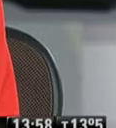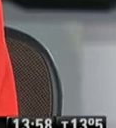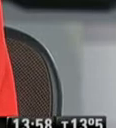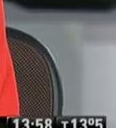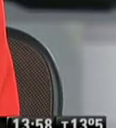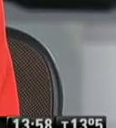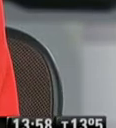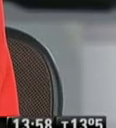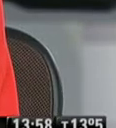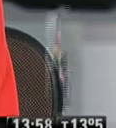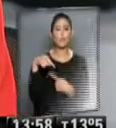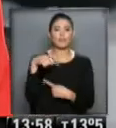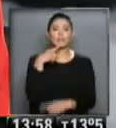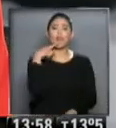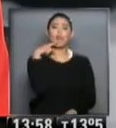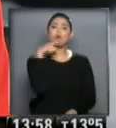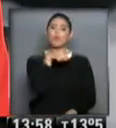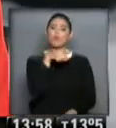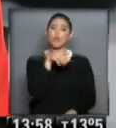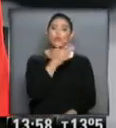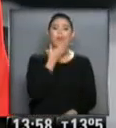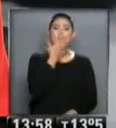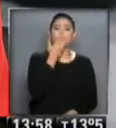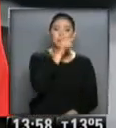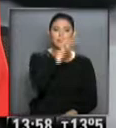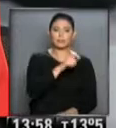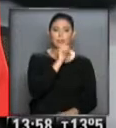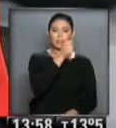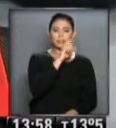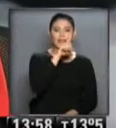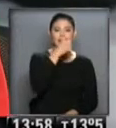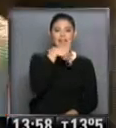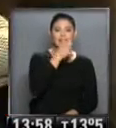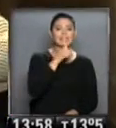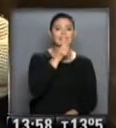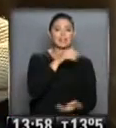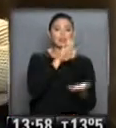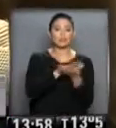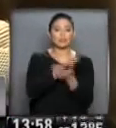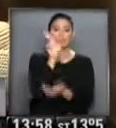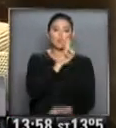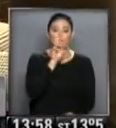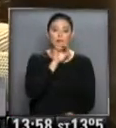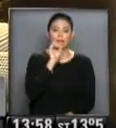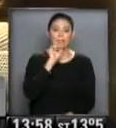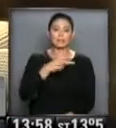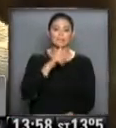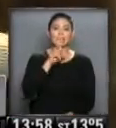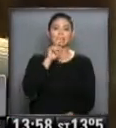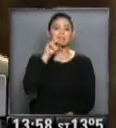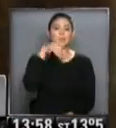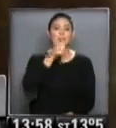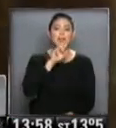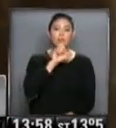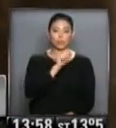Diversos sectores repudiaron los comentarios del periodista Jorge Lanata sobre Susana Trimarco. Sí, repudio totalmente los